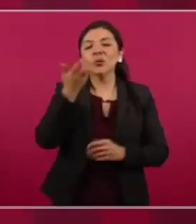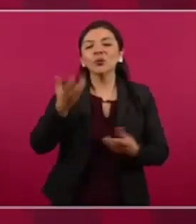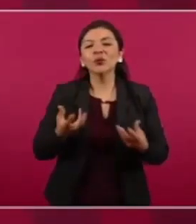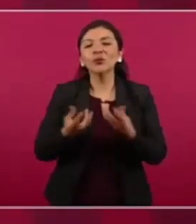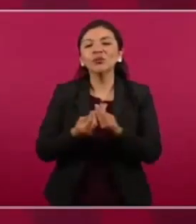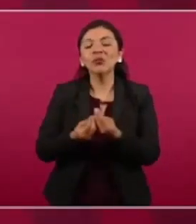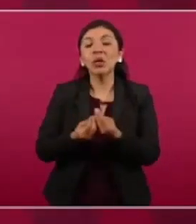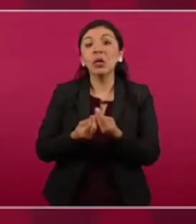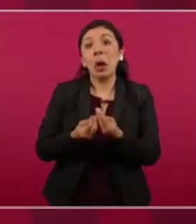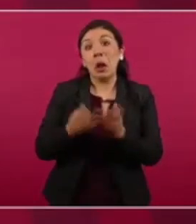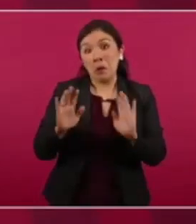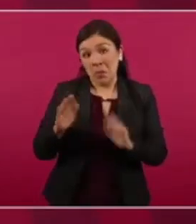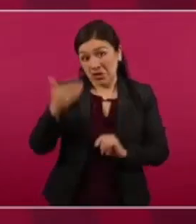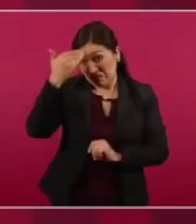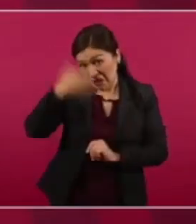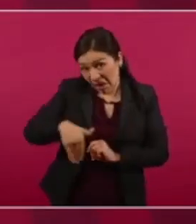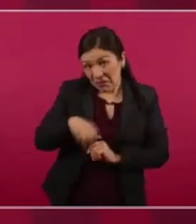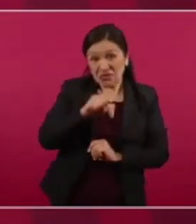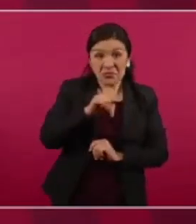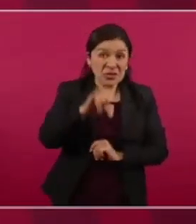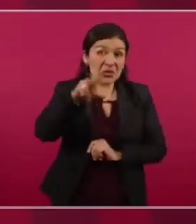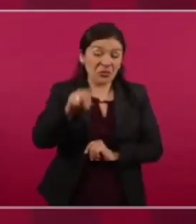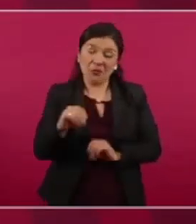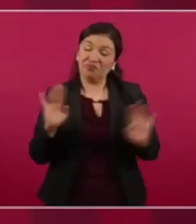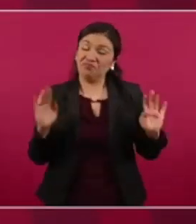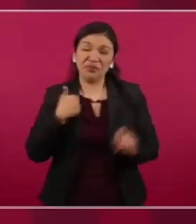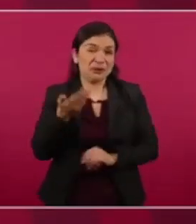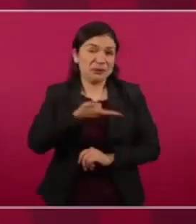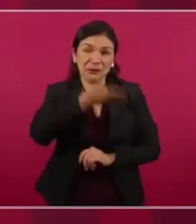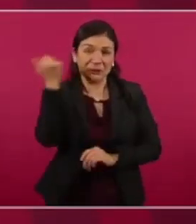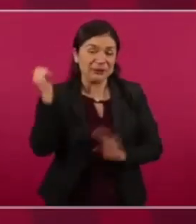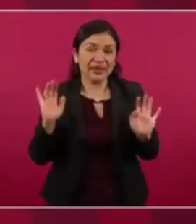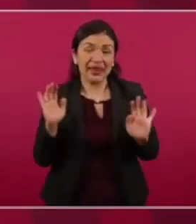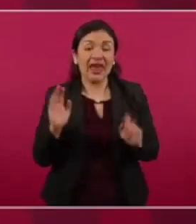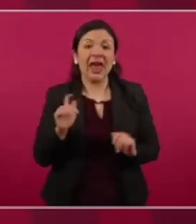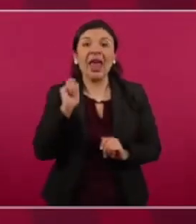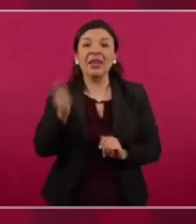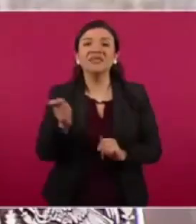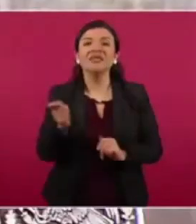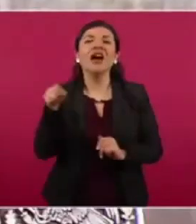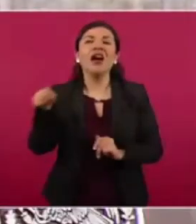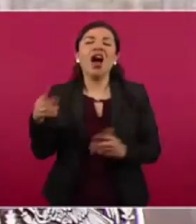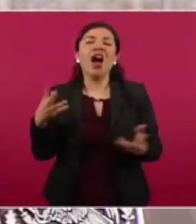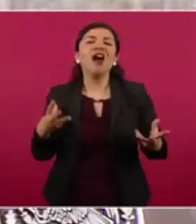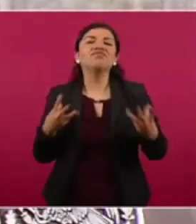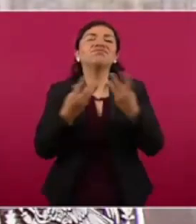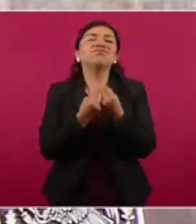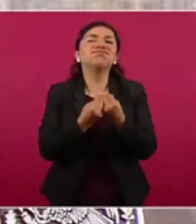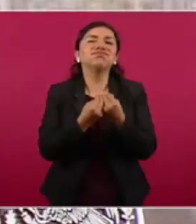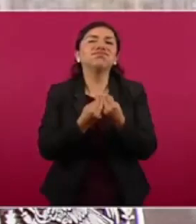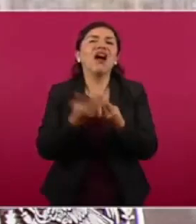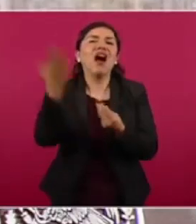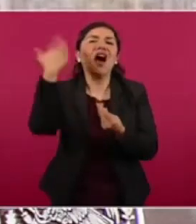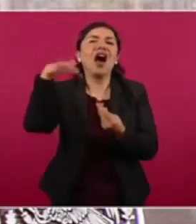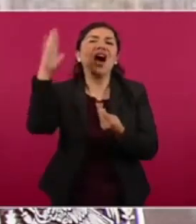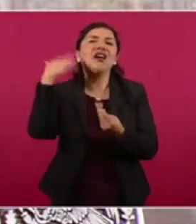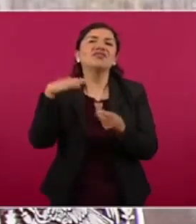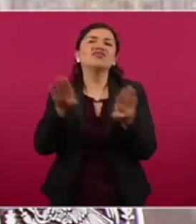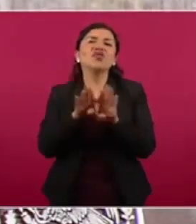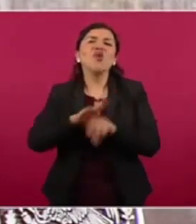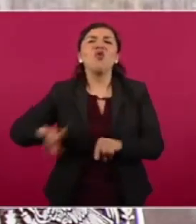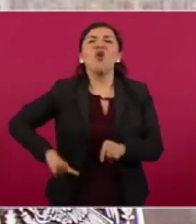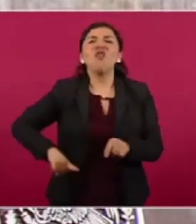no sé si consciente o inconscientemente, del aparato de poder